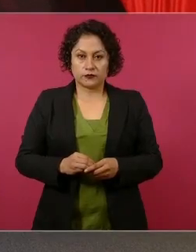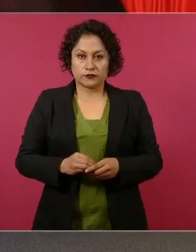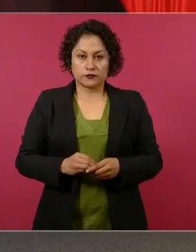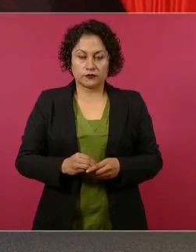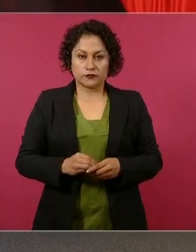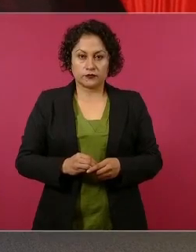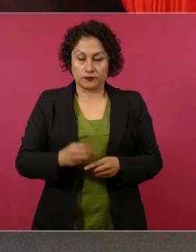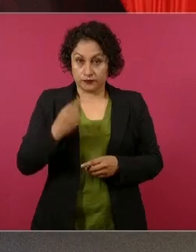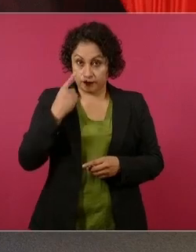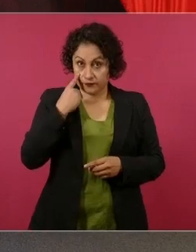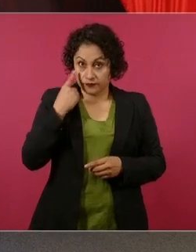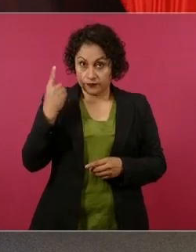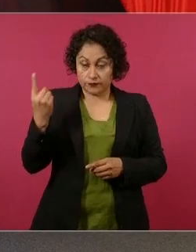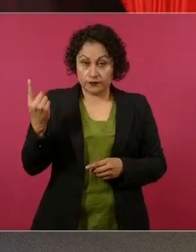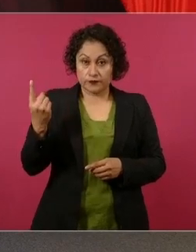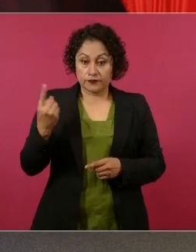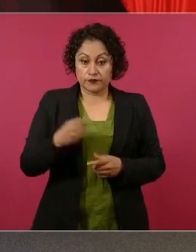Mire,